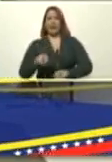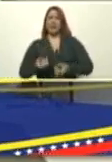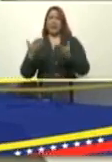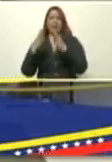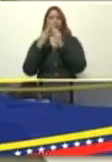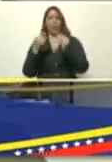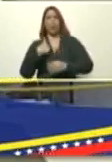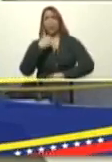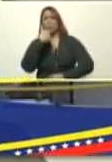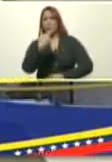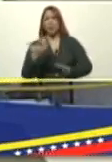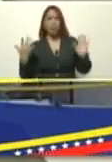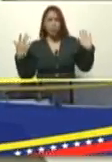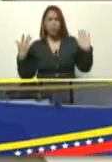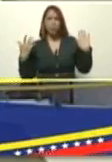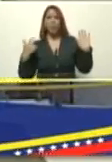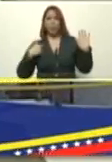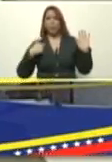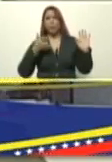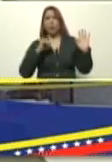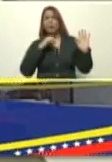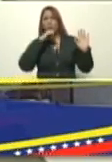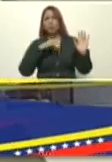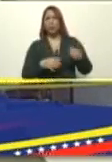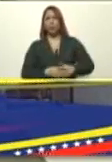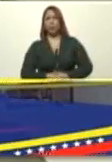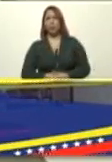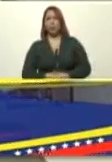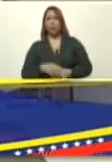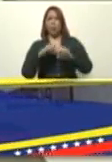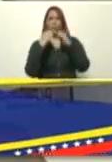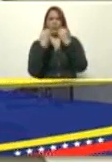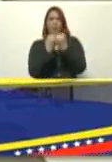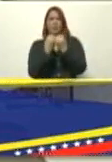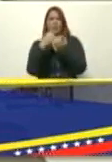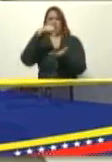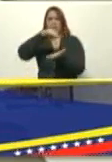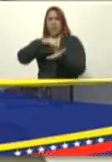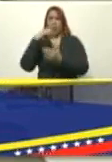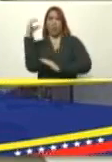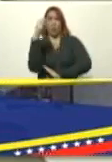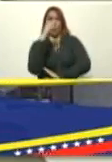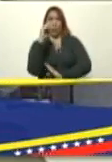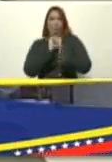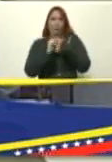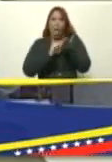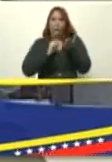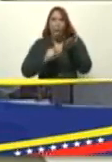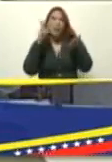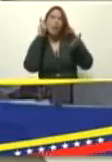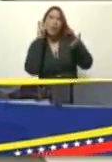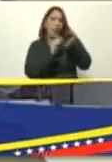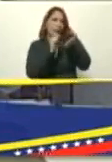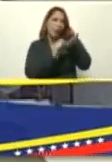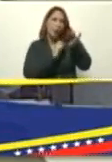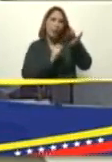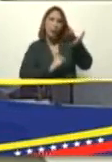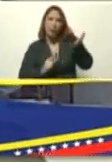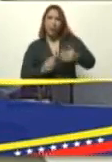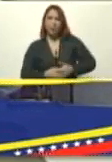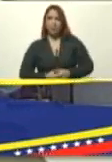todo. Está Jimmy Story allá en su oficina de Bogotá tomando nota todo lo que yo digo. Y